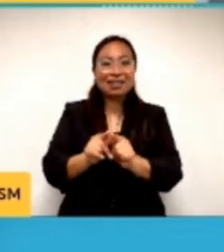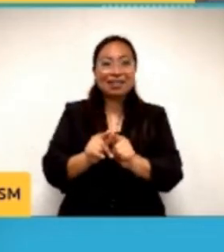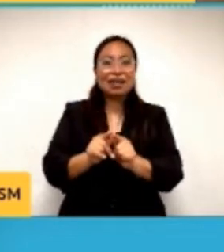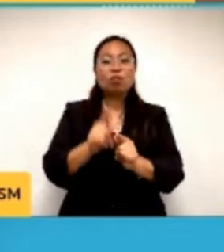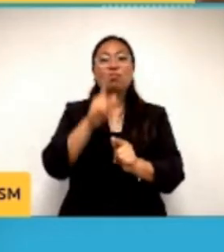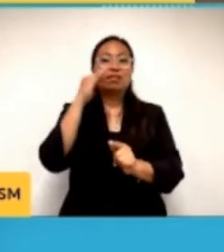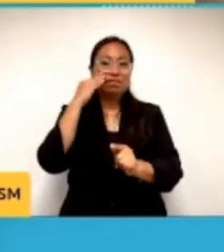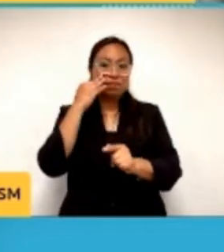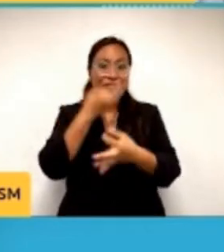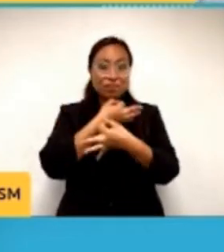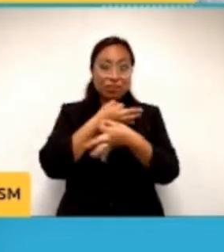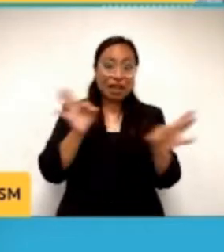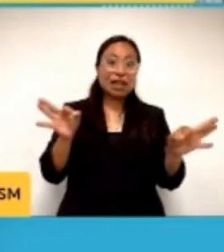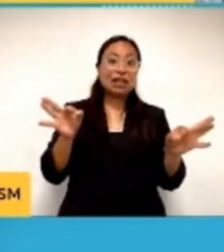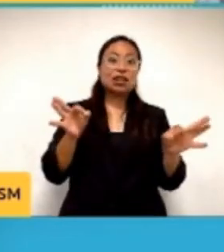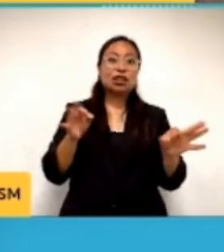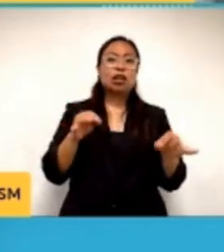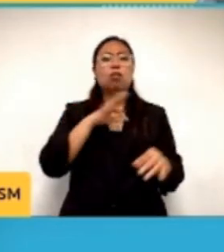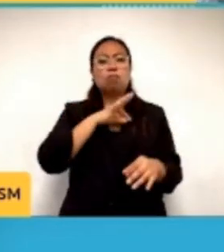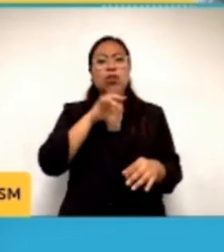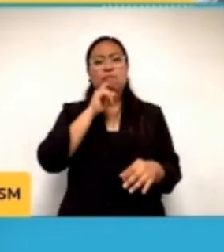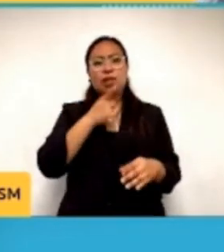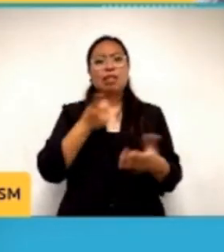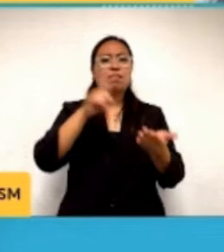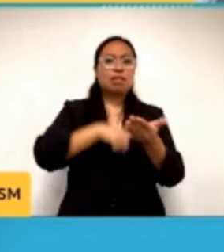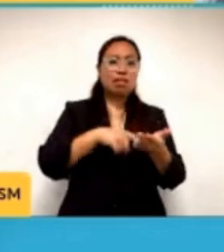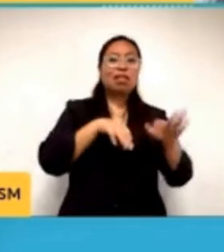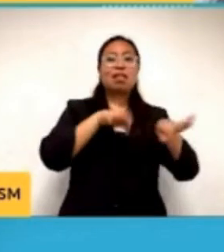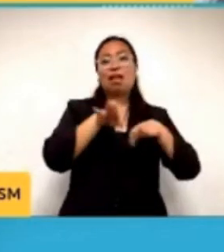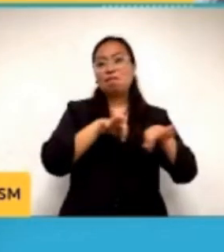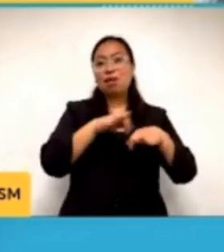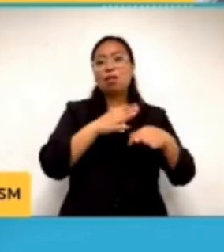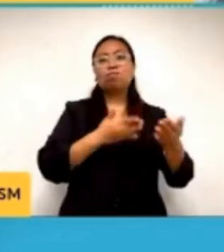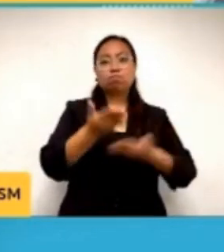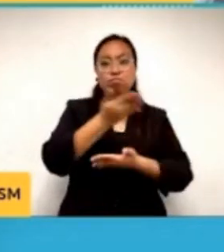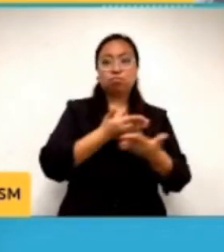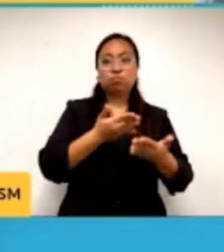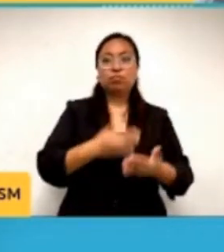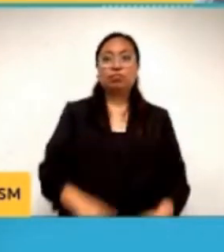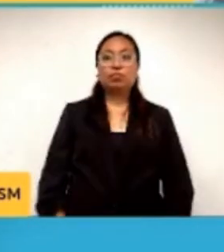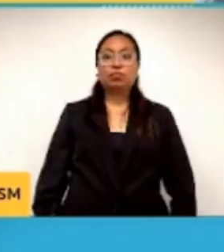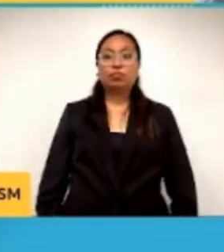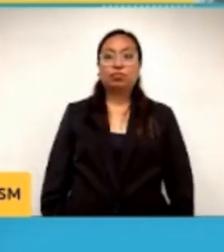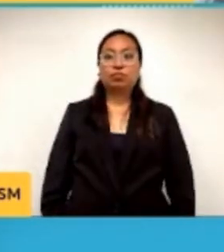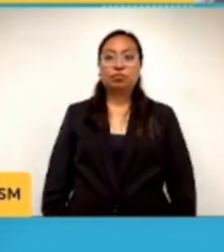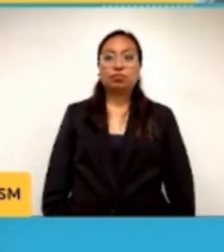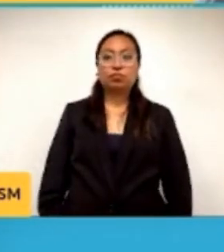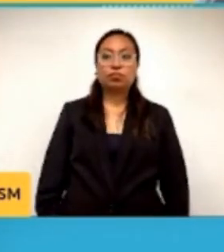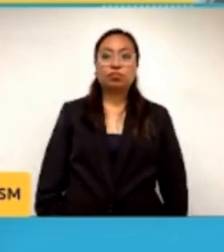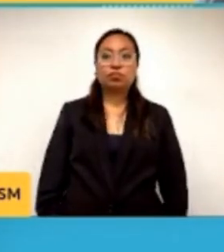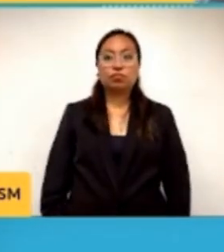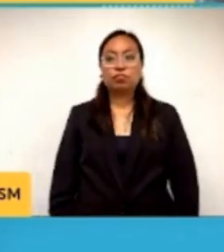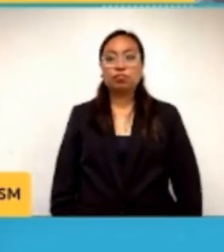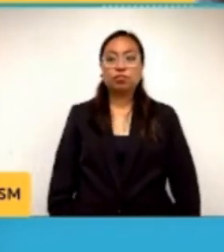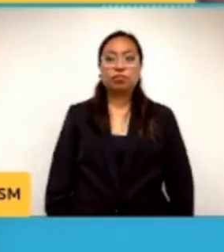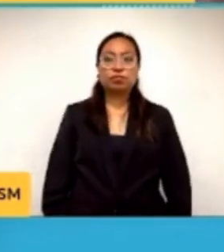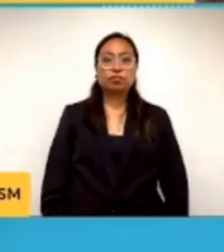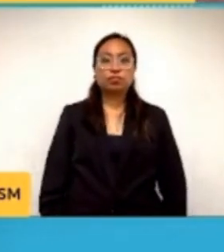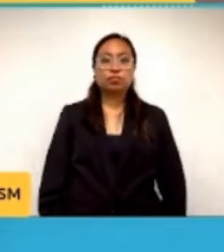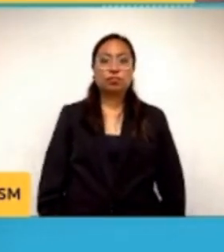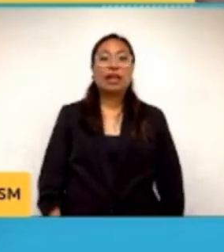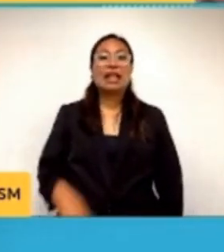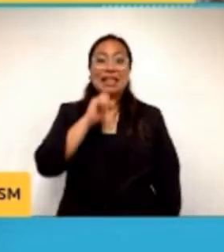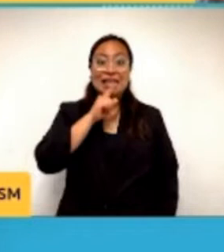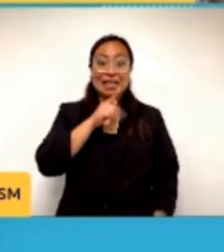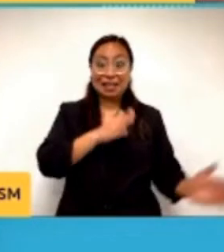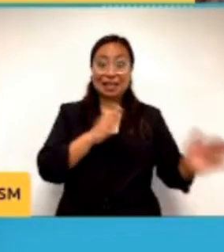redes, pero también puede ser internamente en tu organización o con la comunidad a la que beneficias. Me gusta también esta otra práctica.